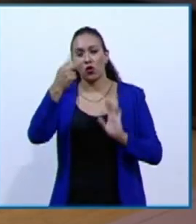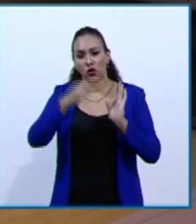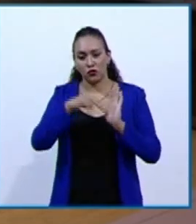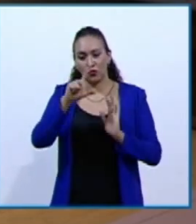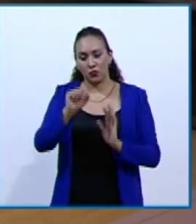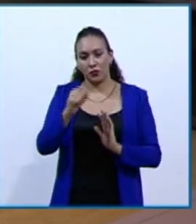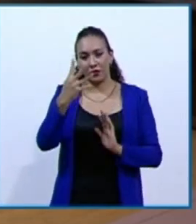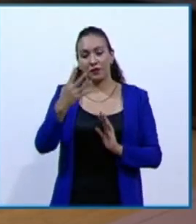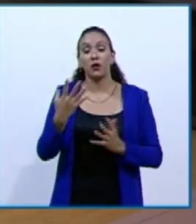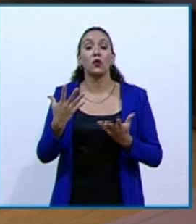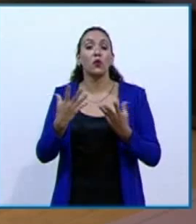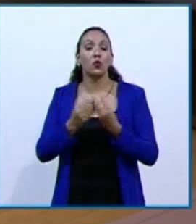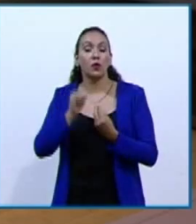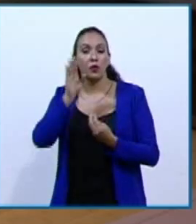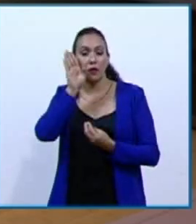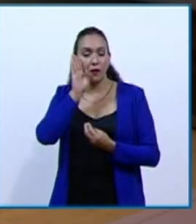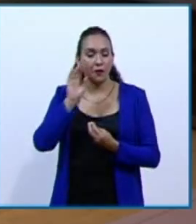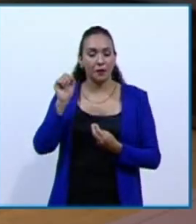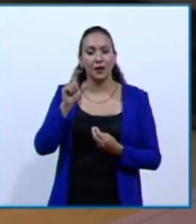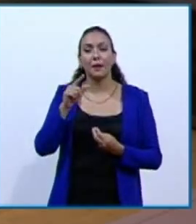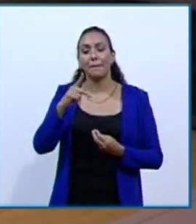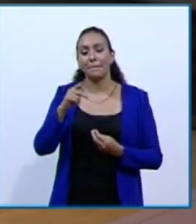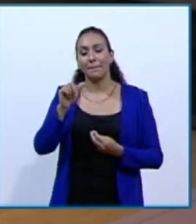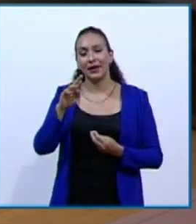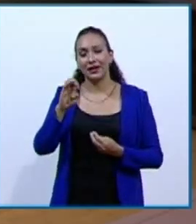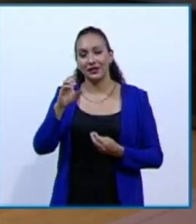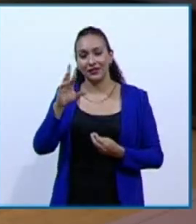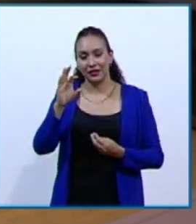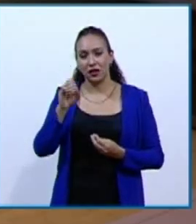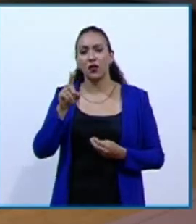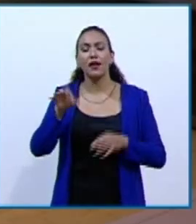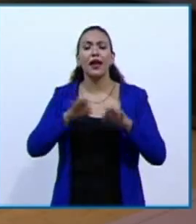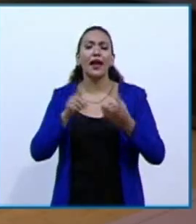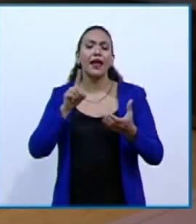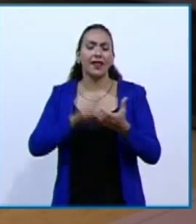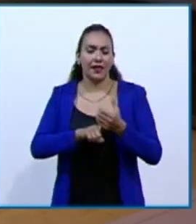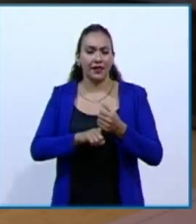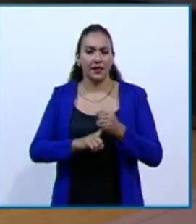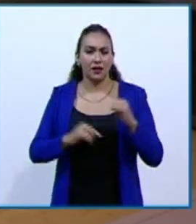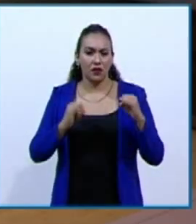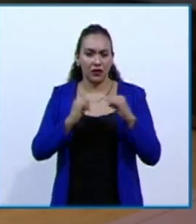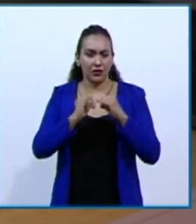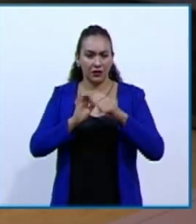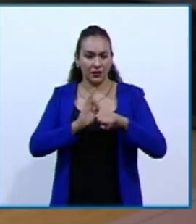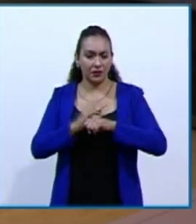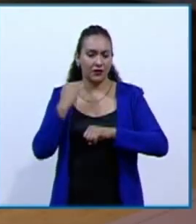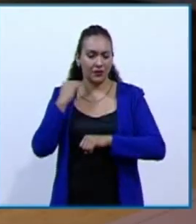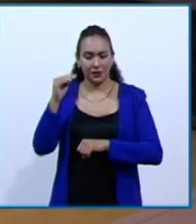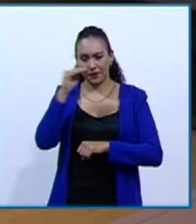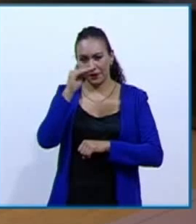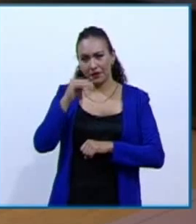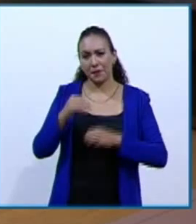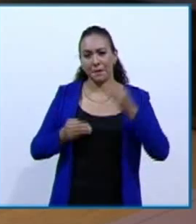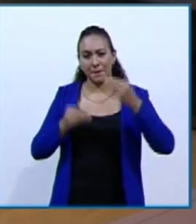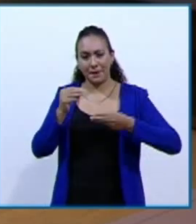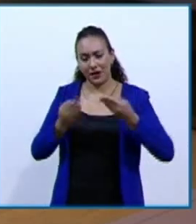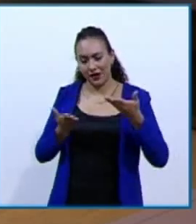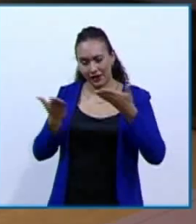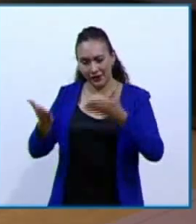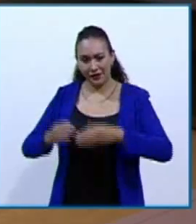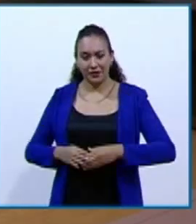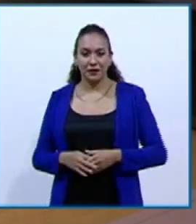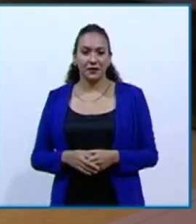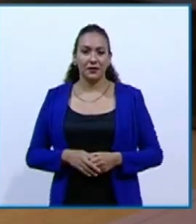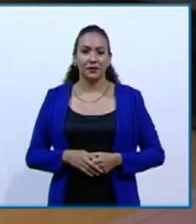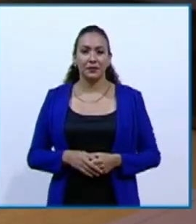participó la magistrada Taisia Cruz Parcero, directora de la Defensoría Pública Federal. Muy buenas tardes, Óscar, adelante con tu reporte.